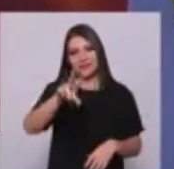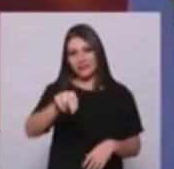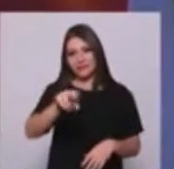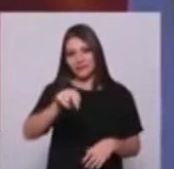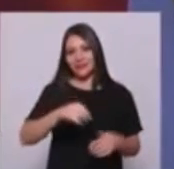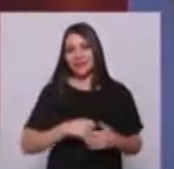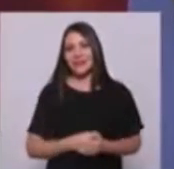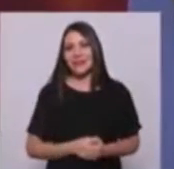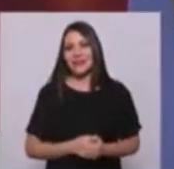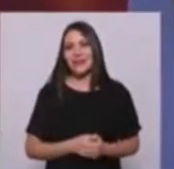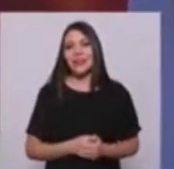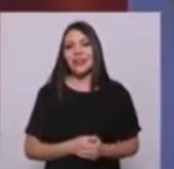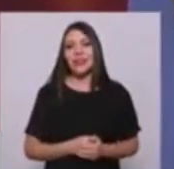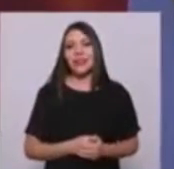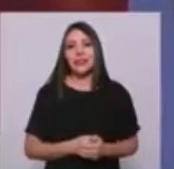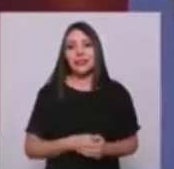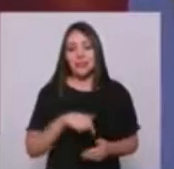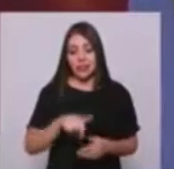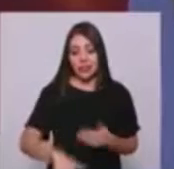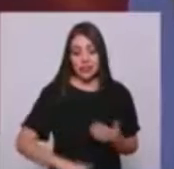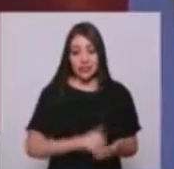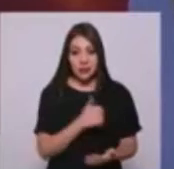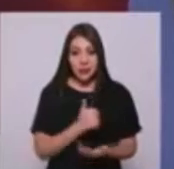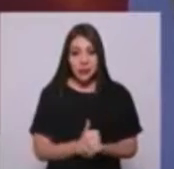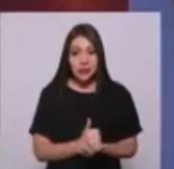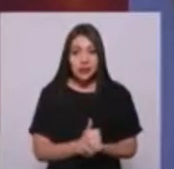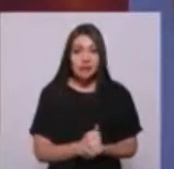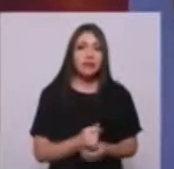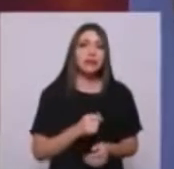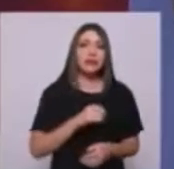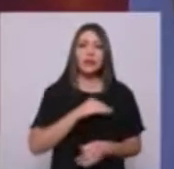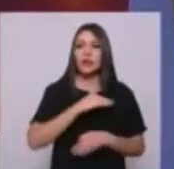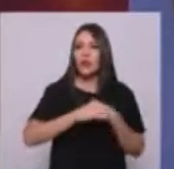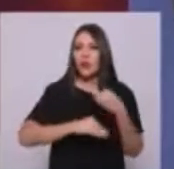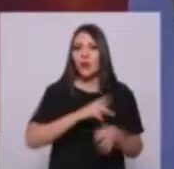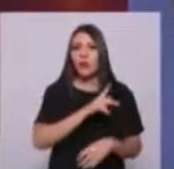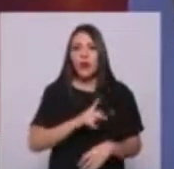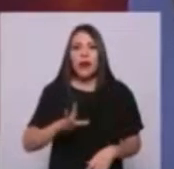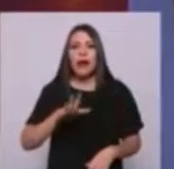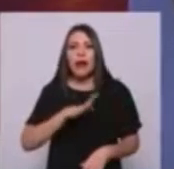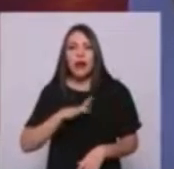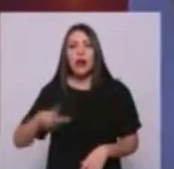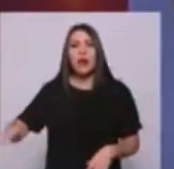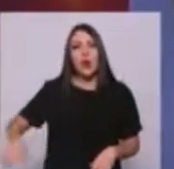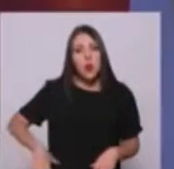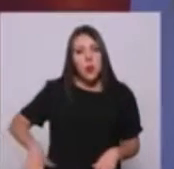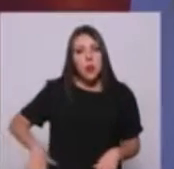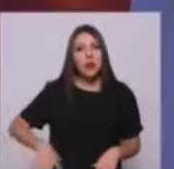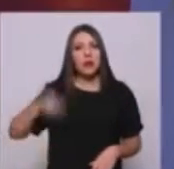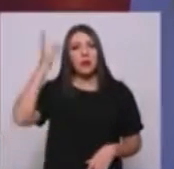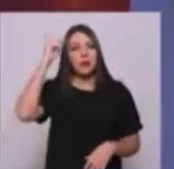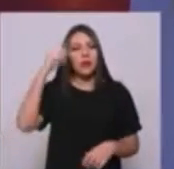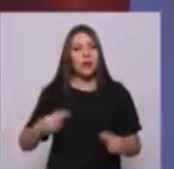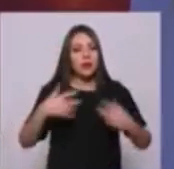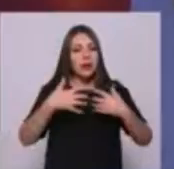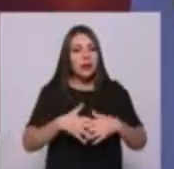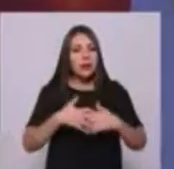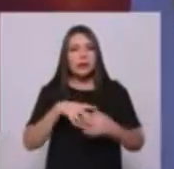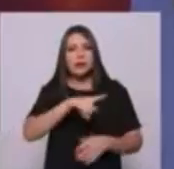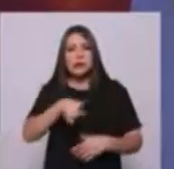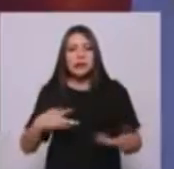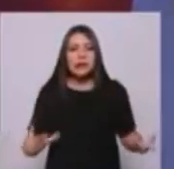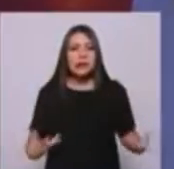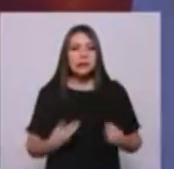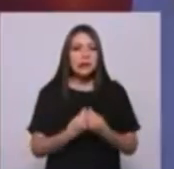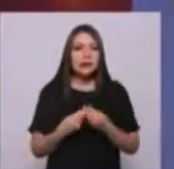decir. En la ciudad, por supuesto, estamos todos, empresarios, gobierno, haciendo un gran esfuerzo para lograr la paz